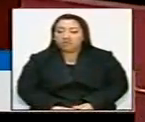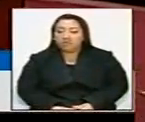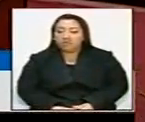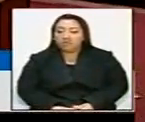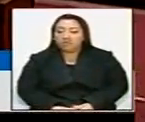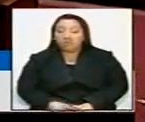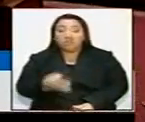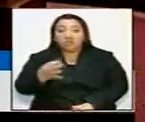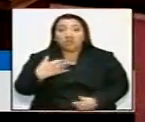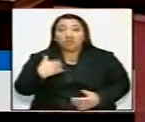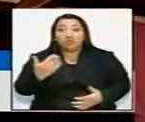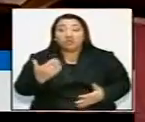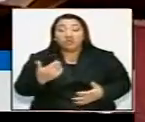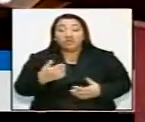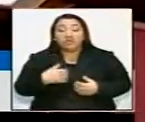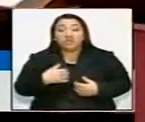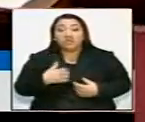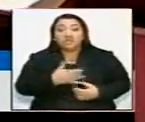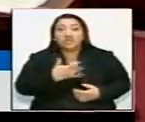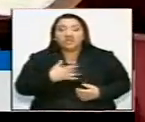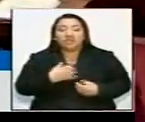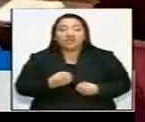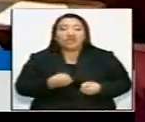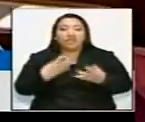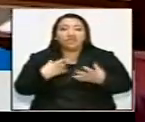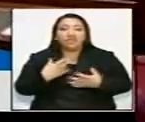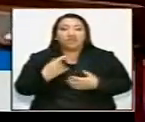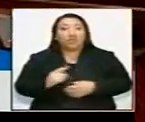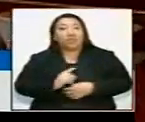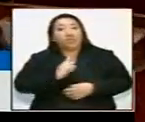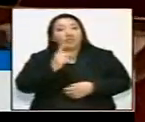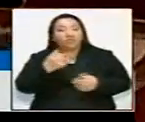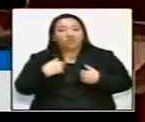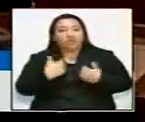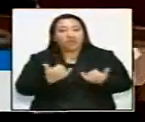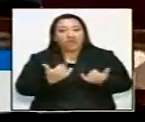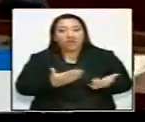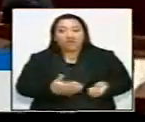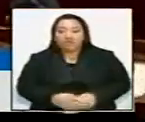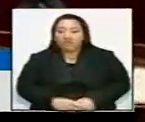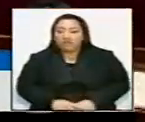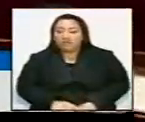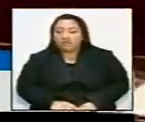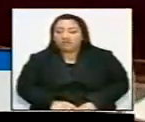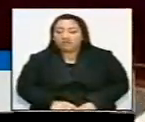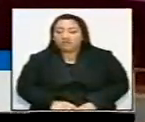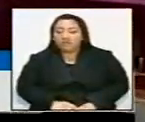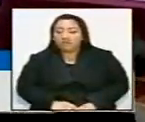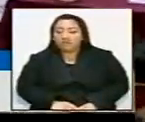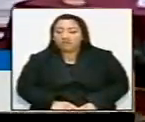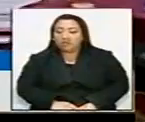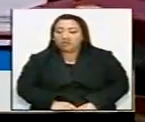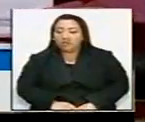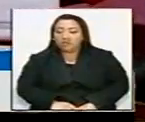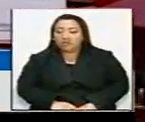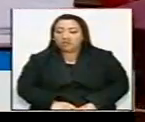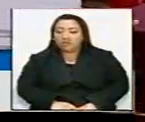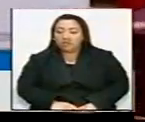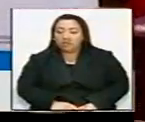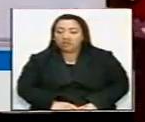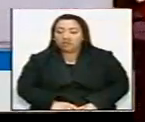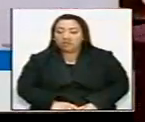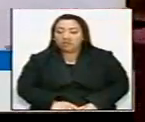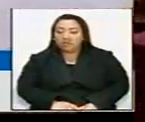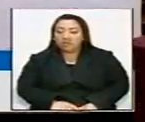muy orgulloso como embajadora para poder tener hoy en Perú uno de los expertos